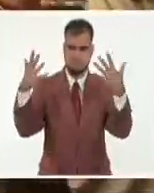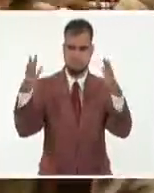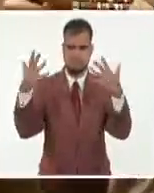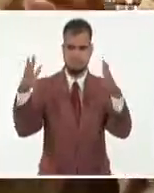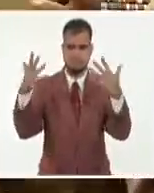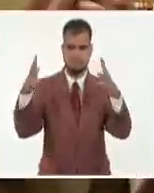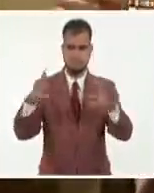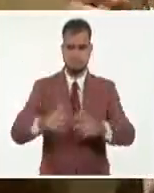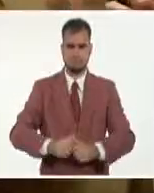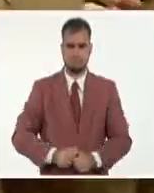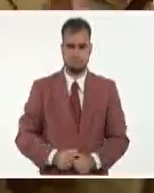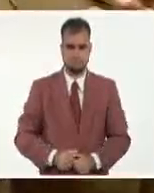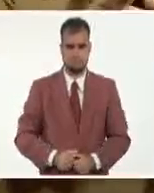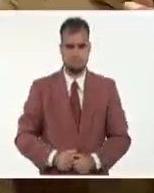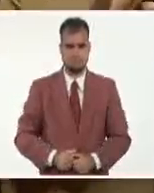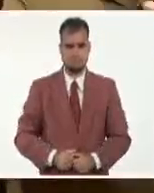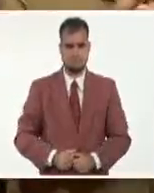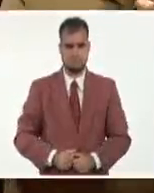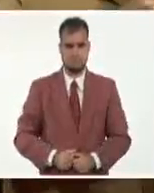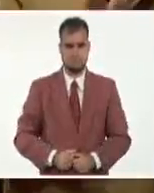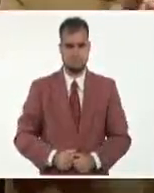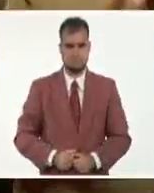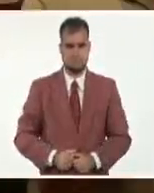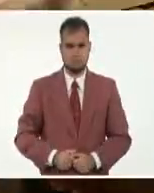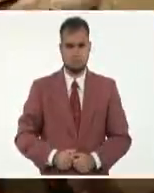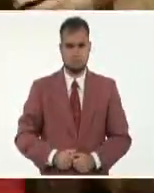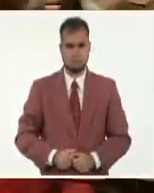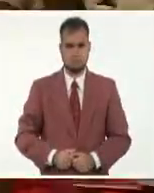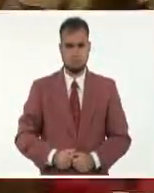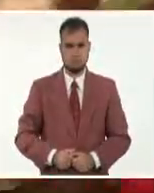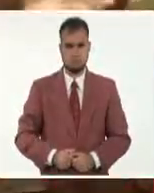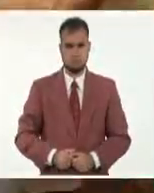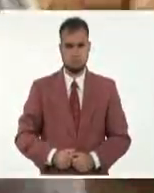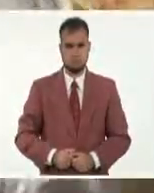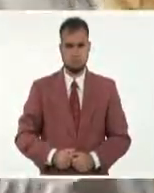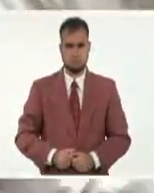Talía González, Sistema Informativo de la Televisión Cubana.